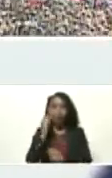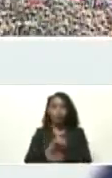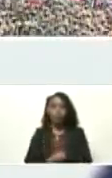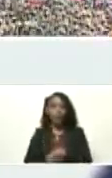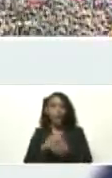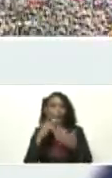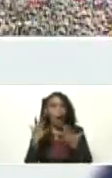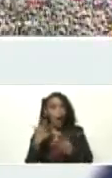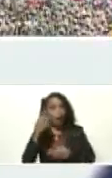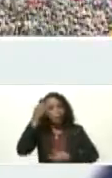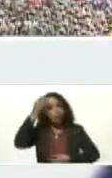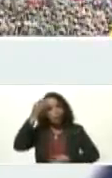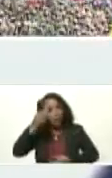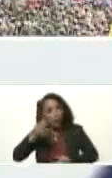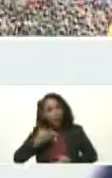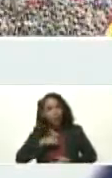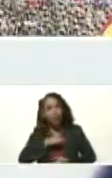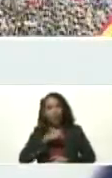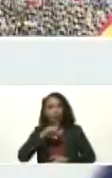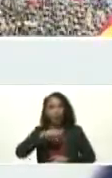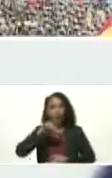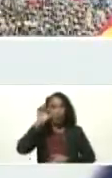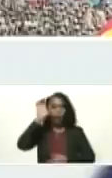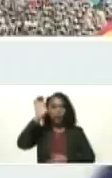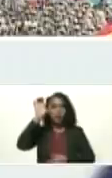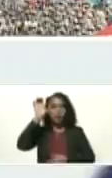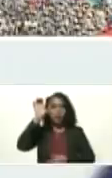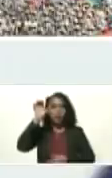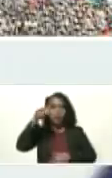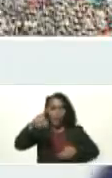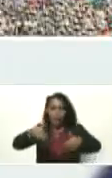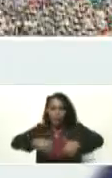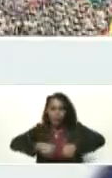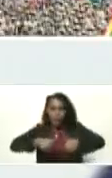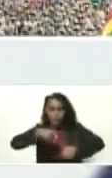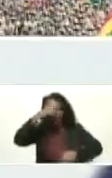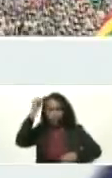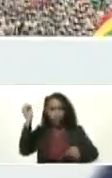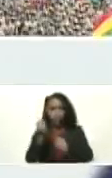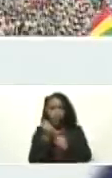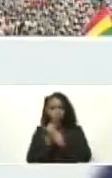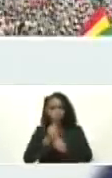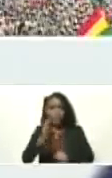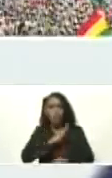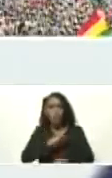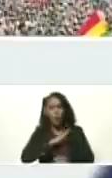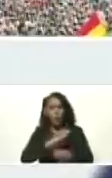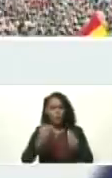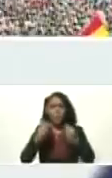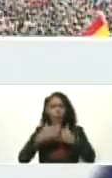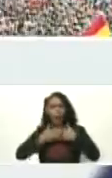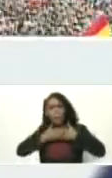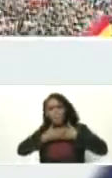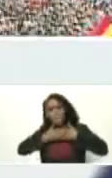a creer en nuestro país y al esfuerzo y al trabajo propio para abrirle las puertas